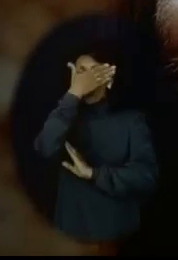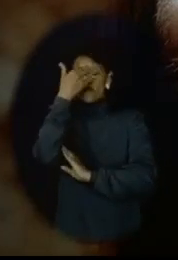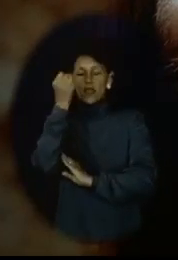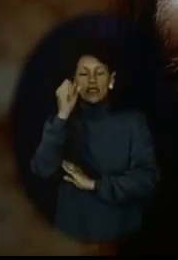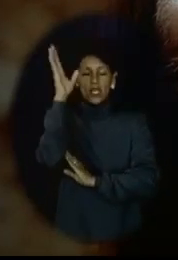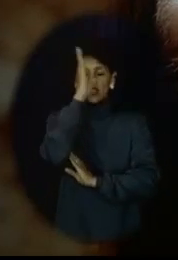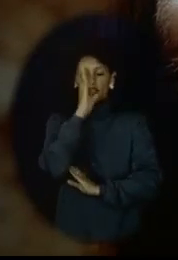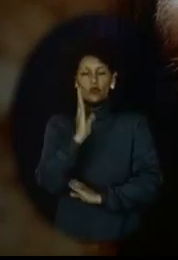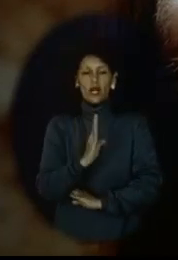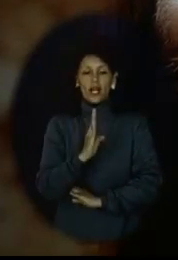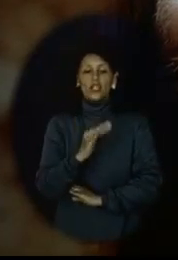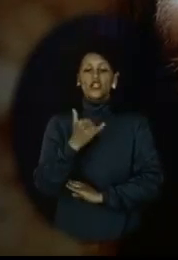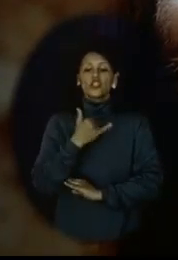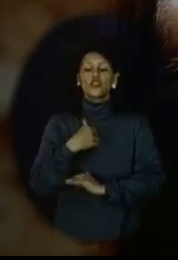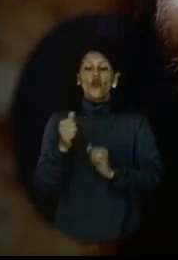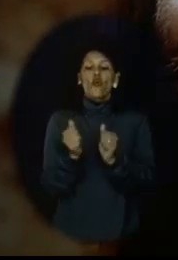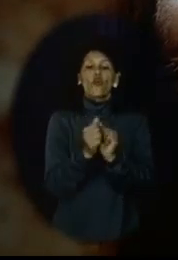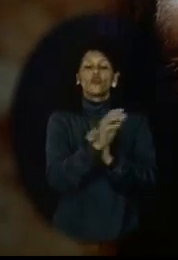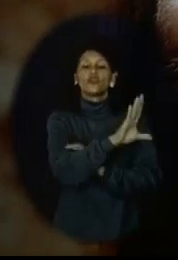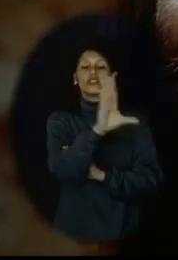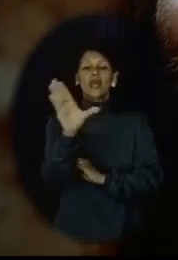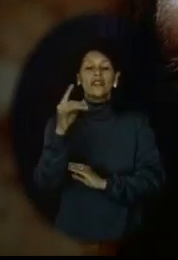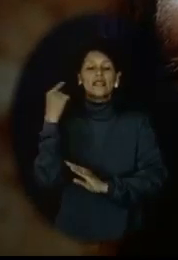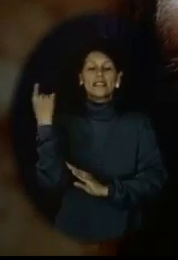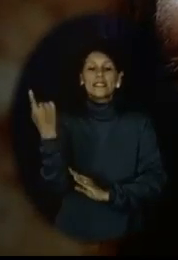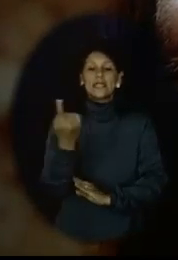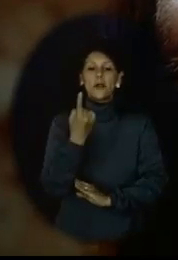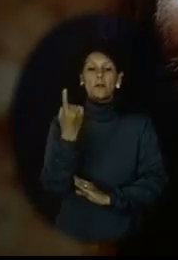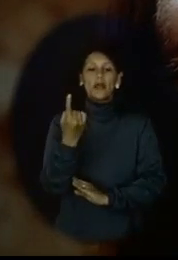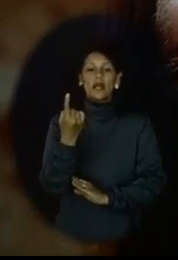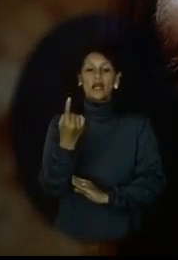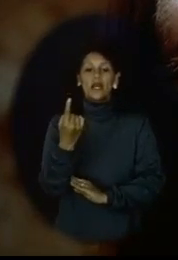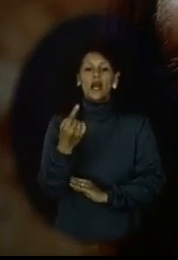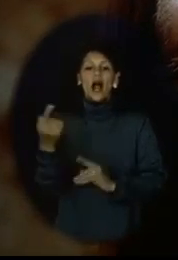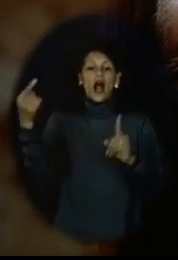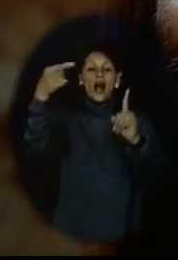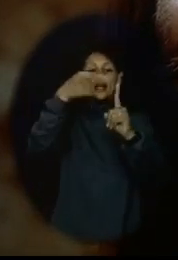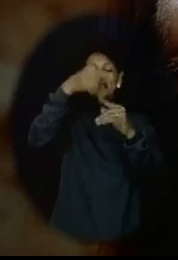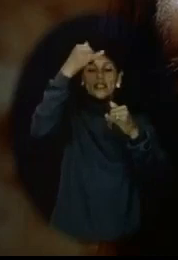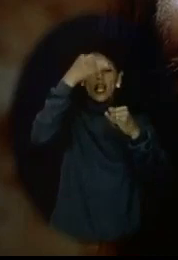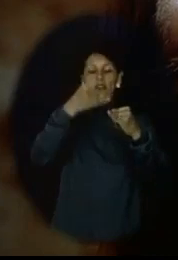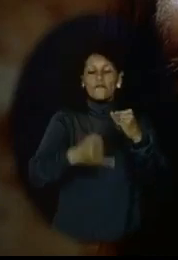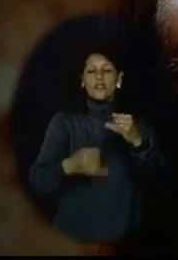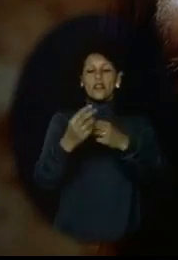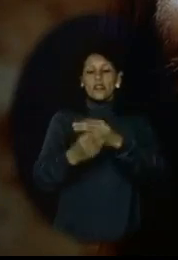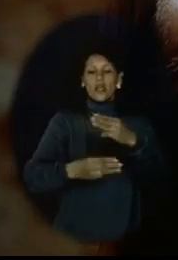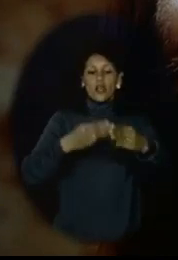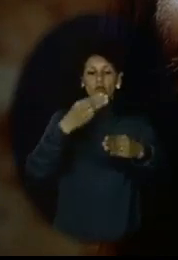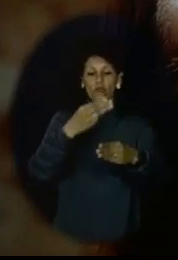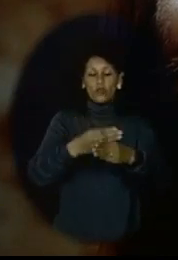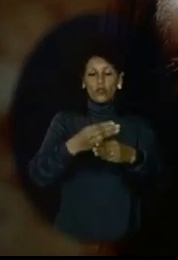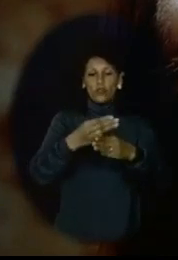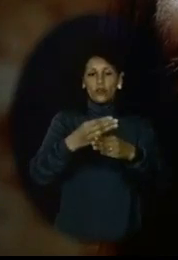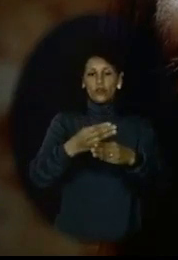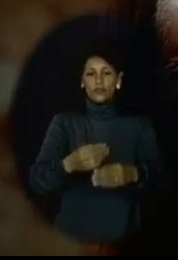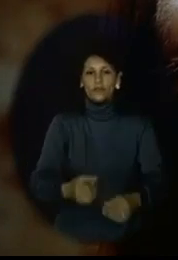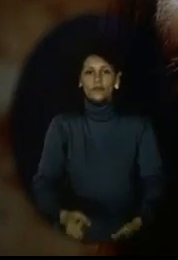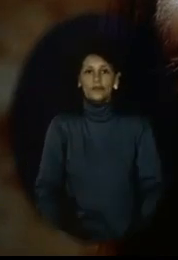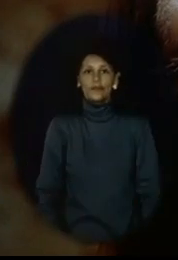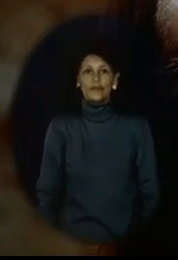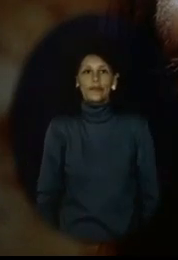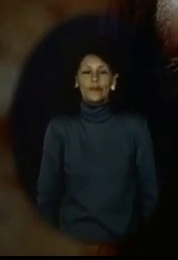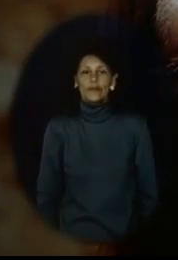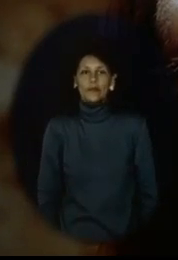Nunca te dejaré ni te abandonaré. Estaré contigo todos los días, hasta el fin del mundo.